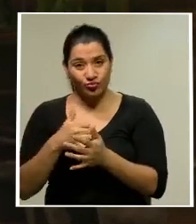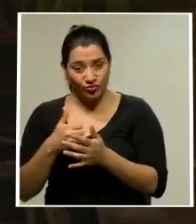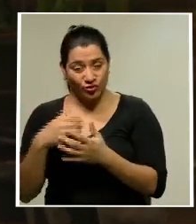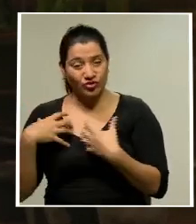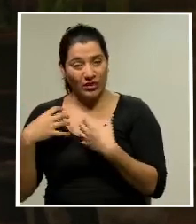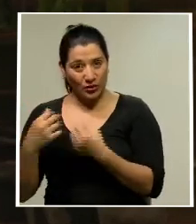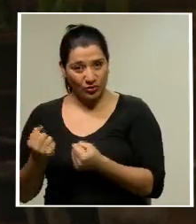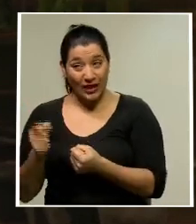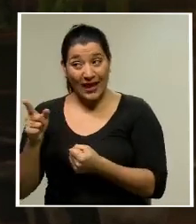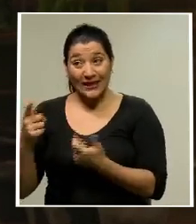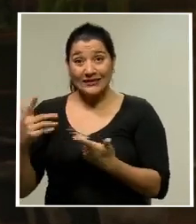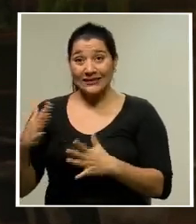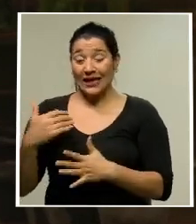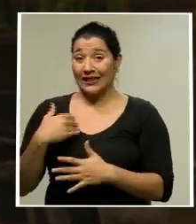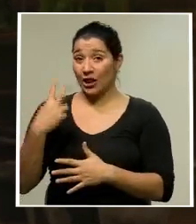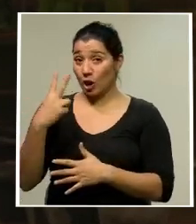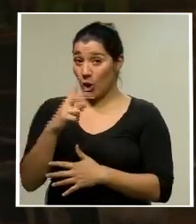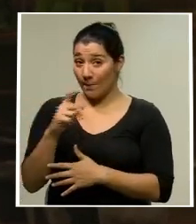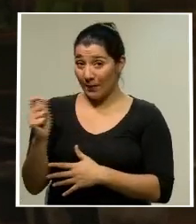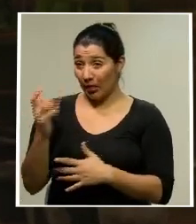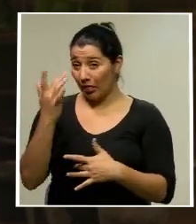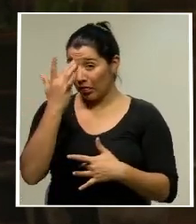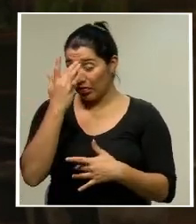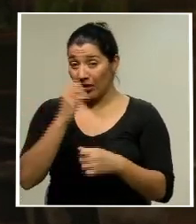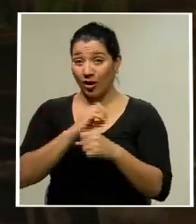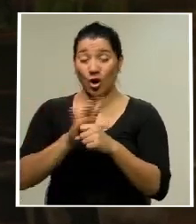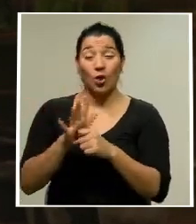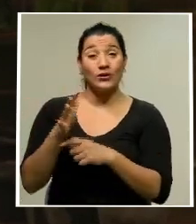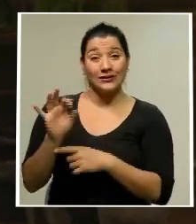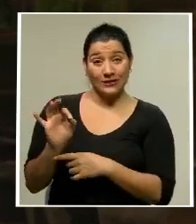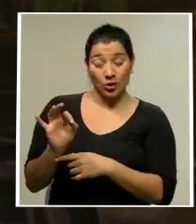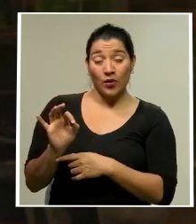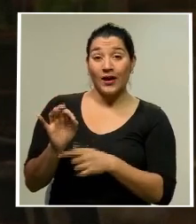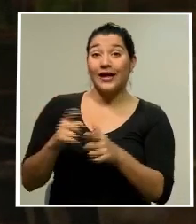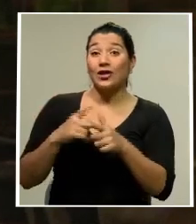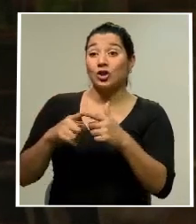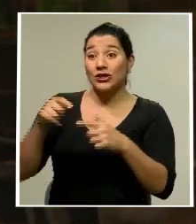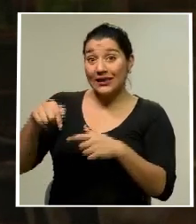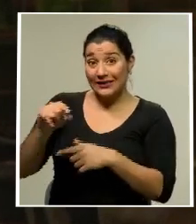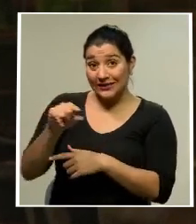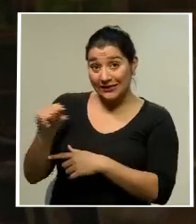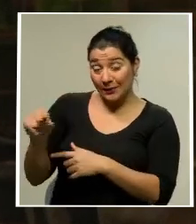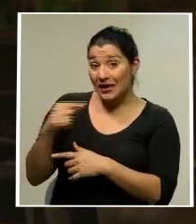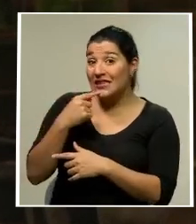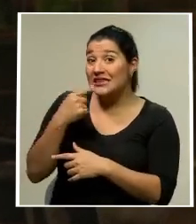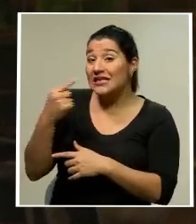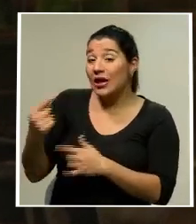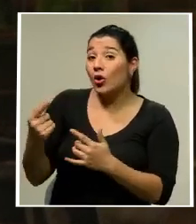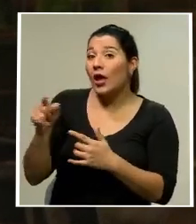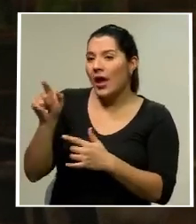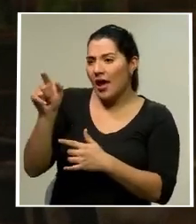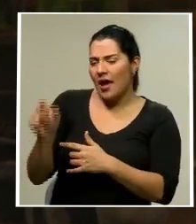2 meses contrajo lo que es la COVID-19. Esta misma semana se había informado que ya estaba